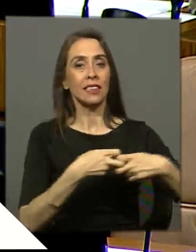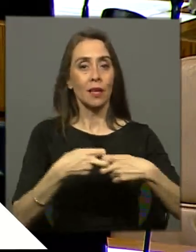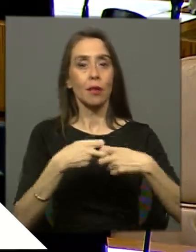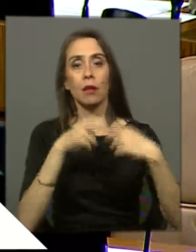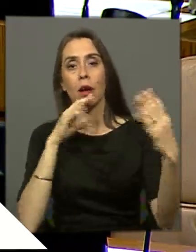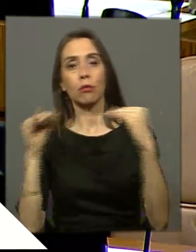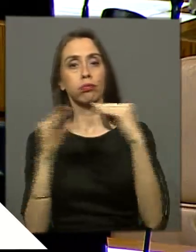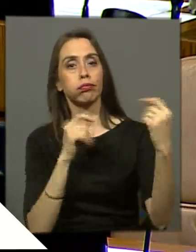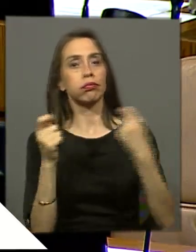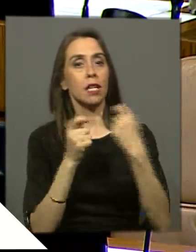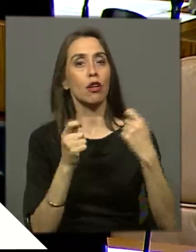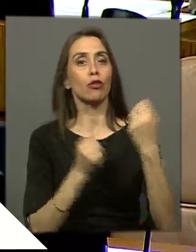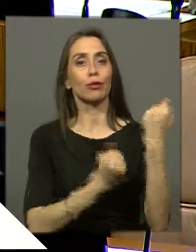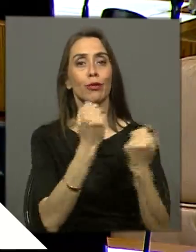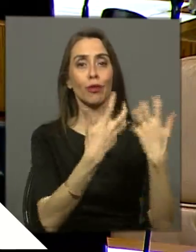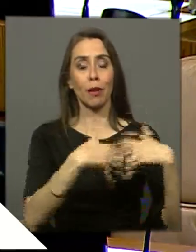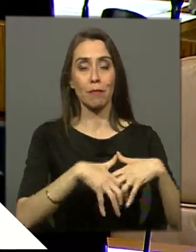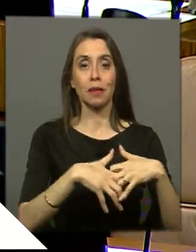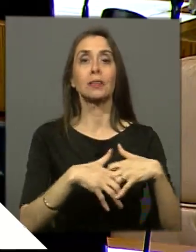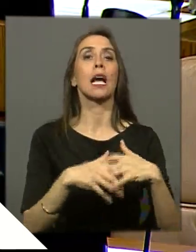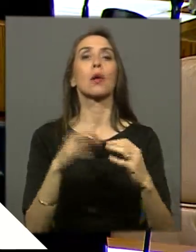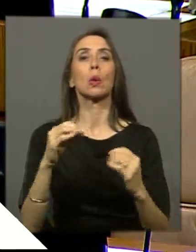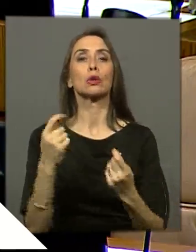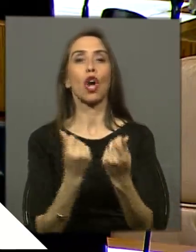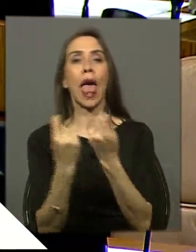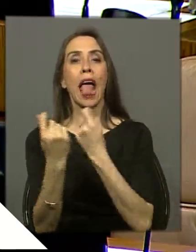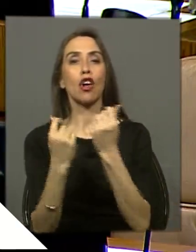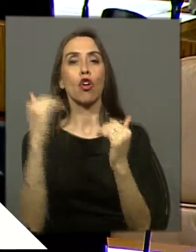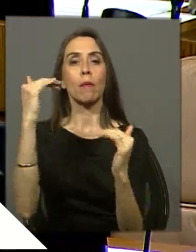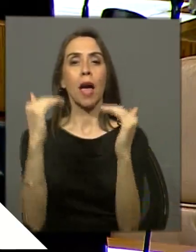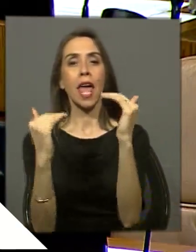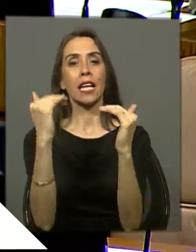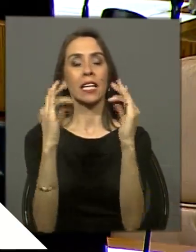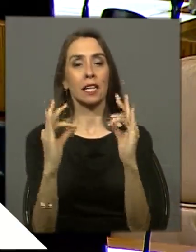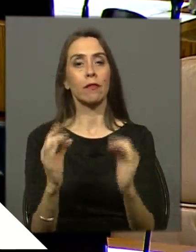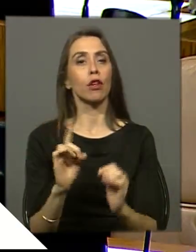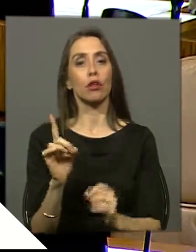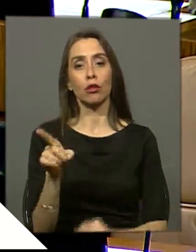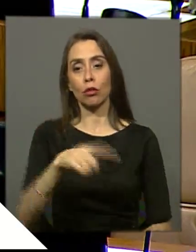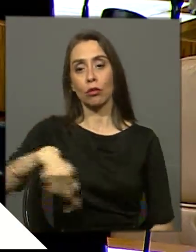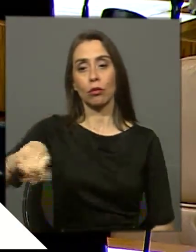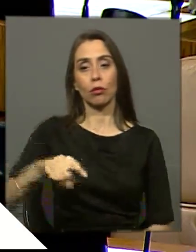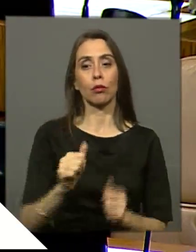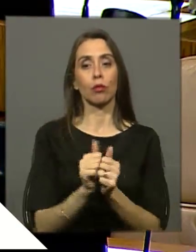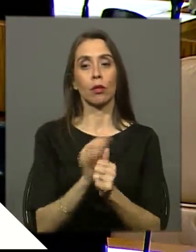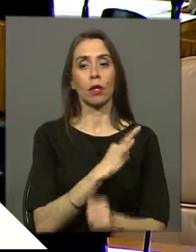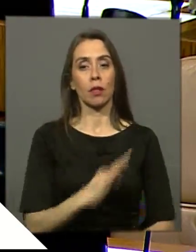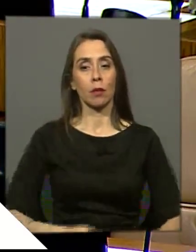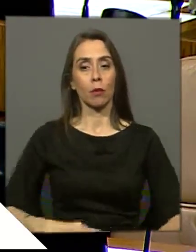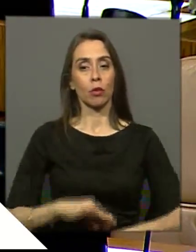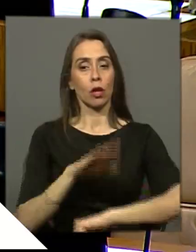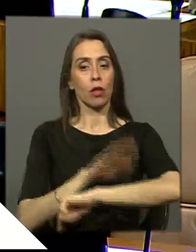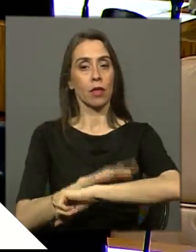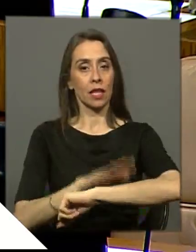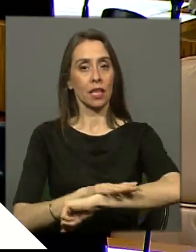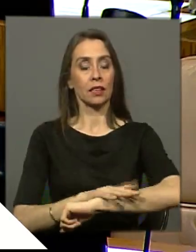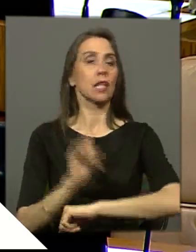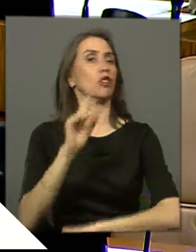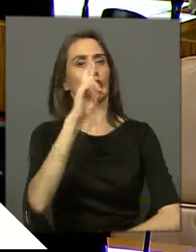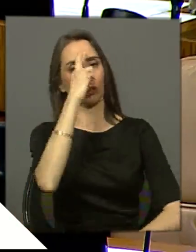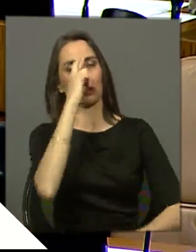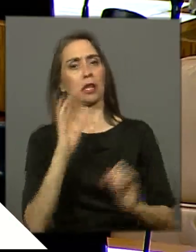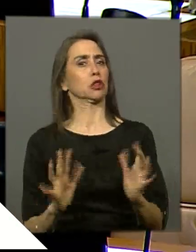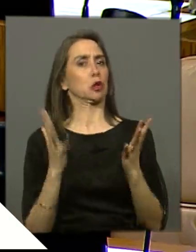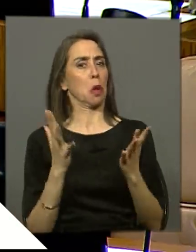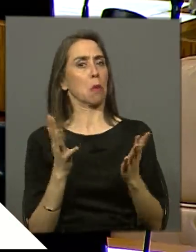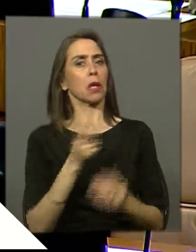equilibrio en la economía no tienen por qué extrañarse nuestros colegas de la derecha que nosotros queramos más crecimiento